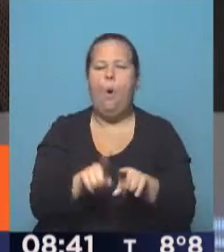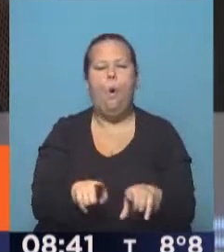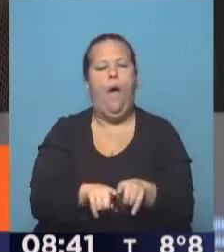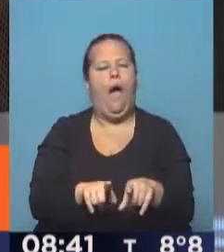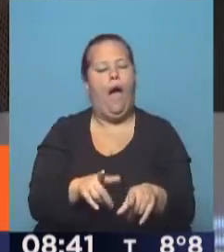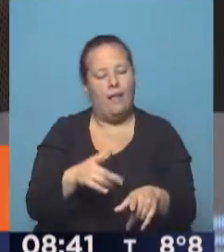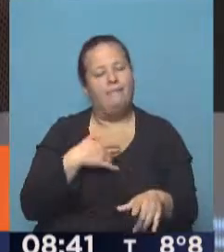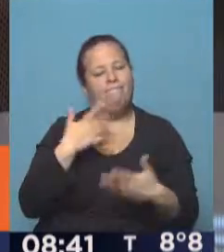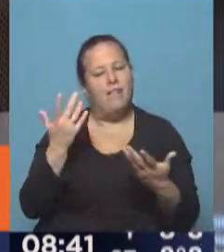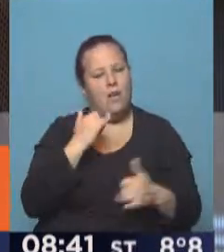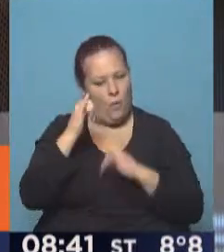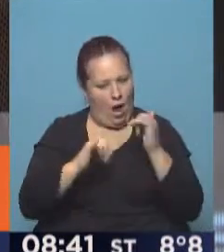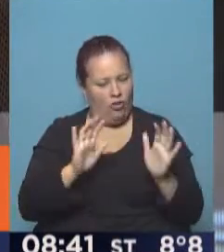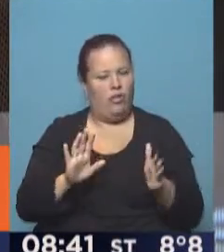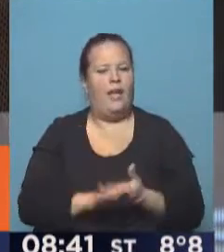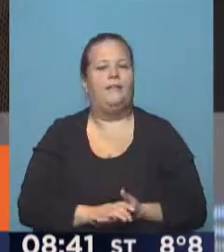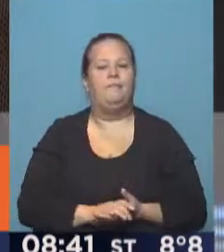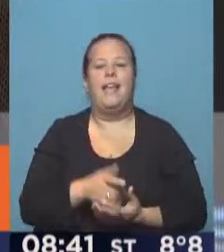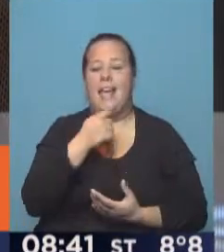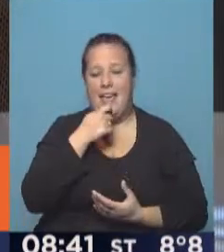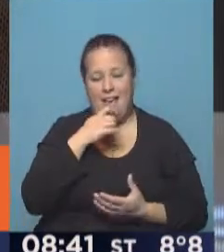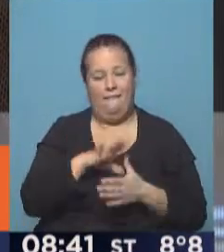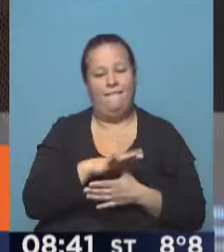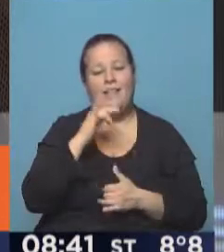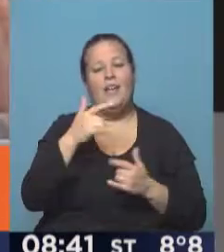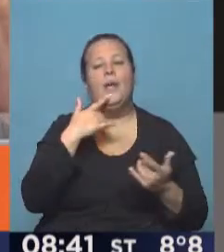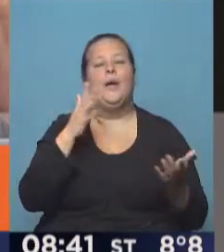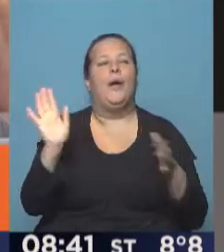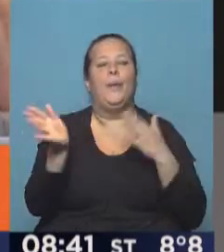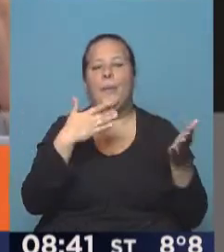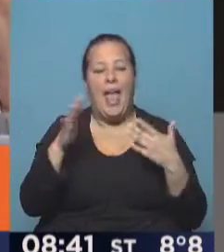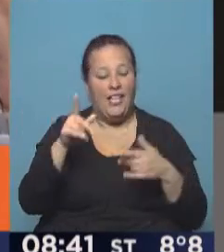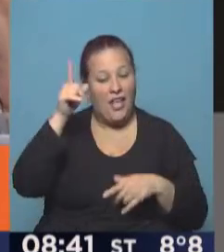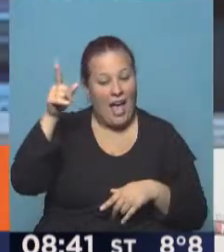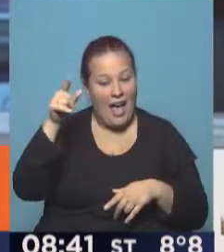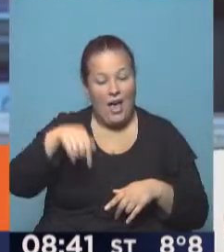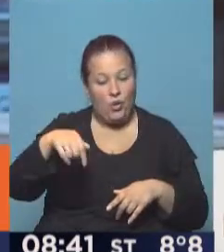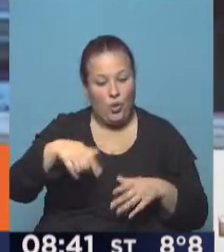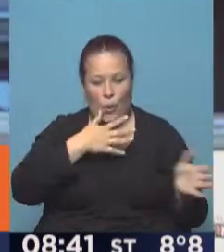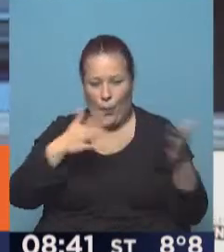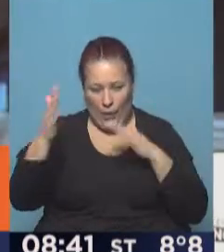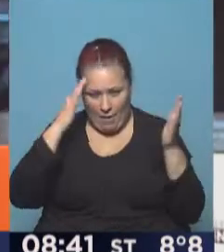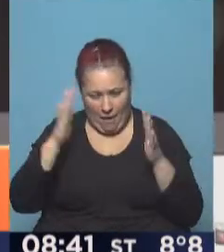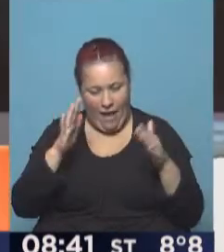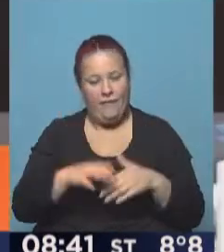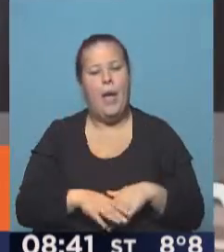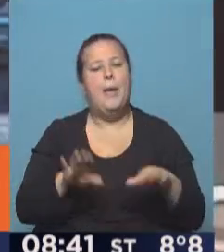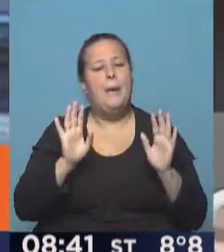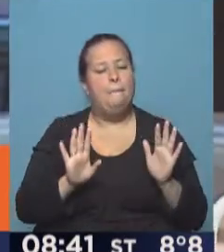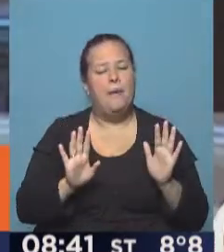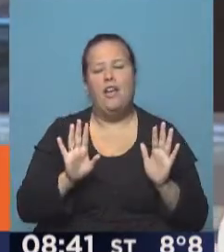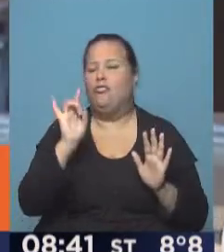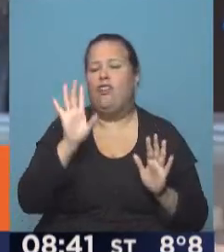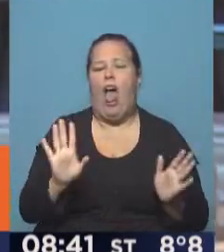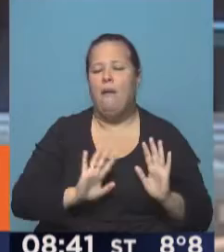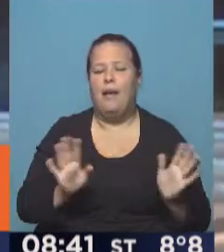y vale la pena, digamos, el ejemplo está bien, hablarle al viento, ¿no? Que allá sopla y fuerte, pero nada más